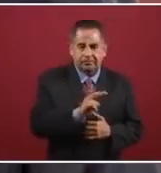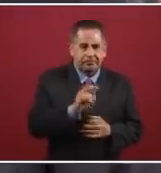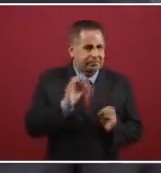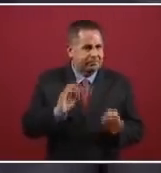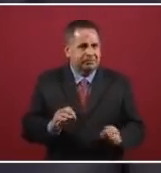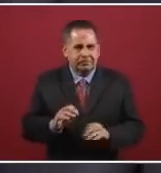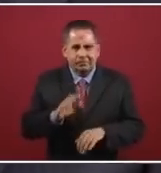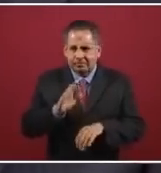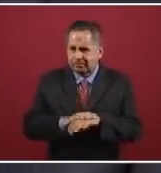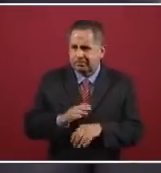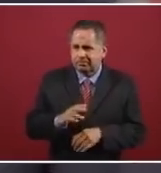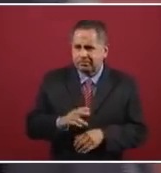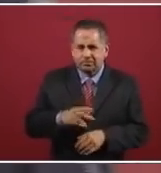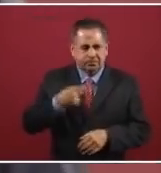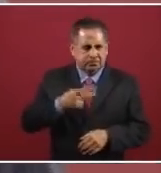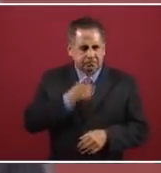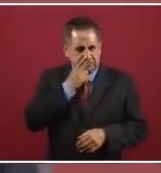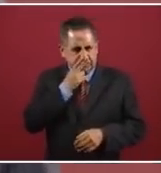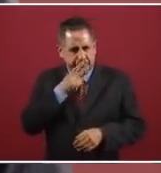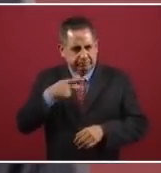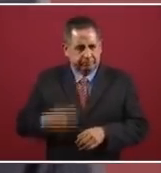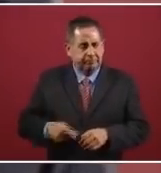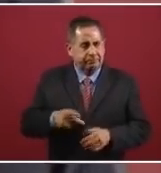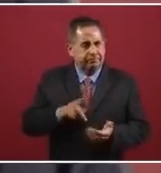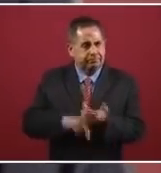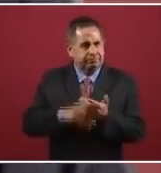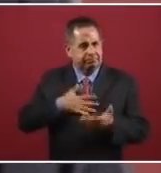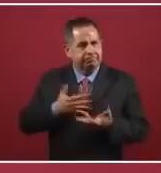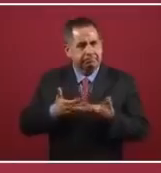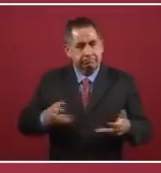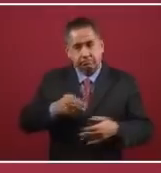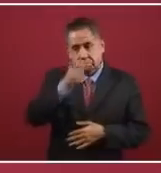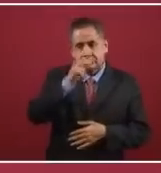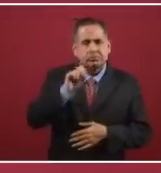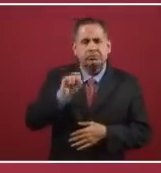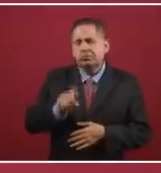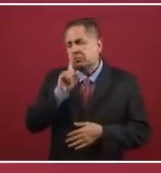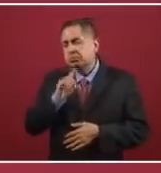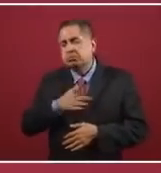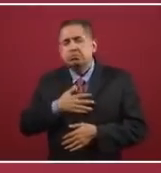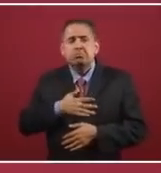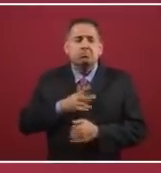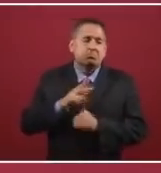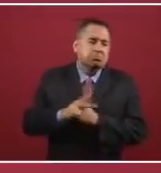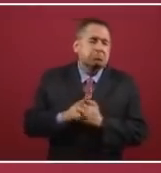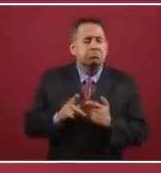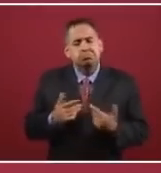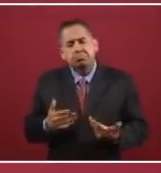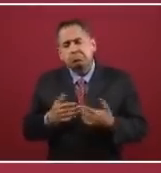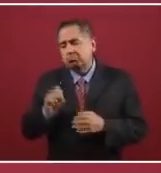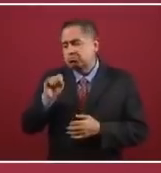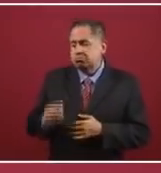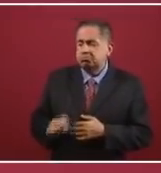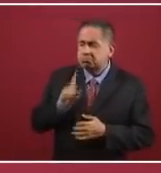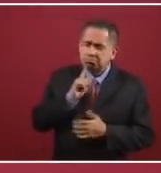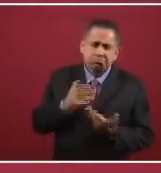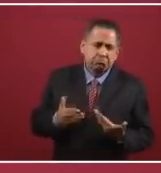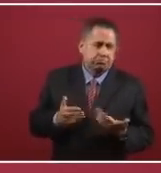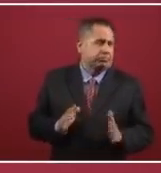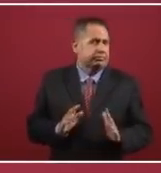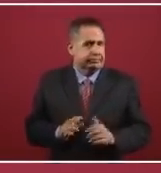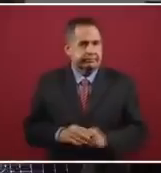más nacionalismo en el norte que en el centro o el sur del país,